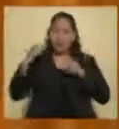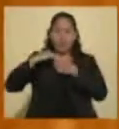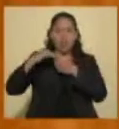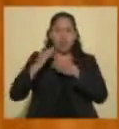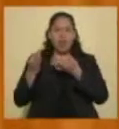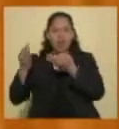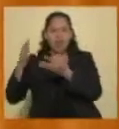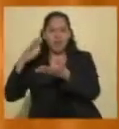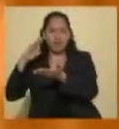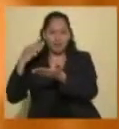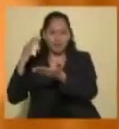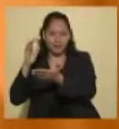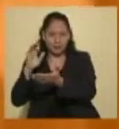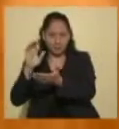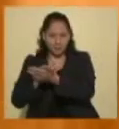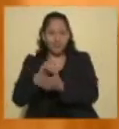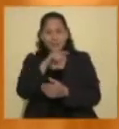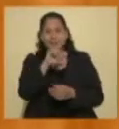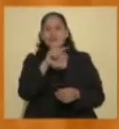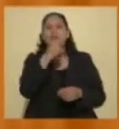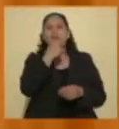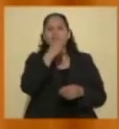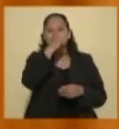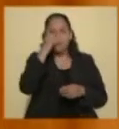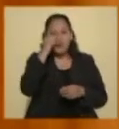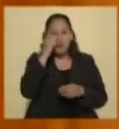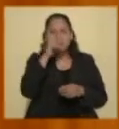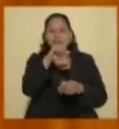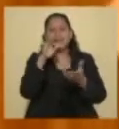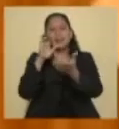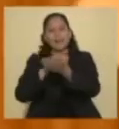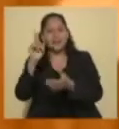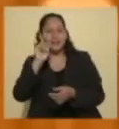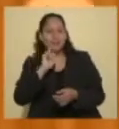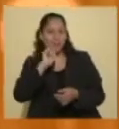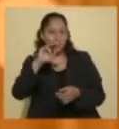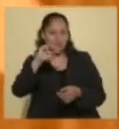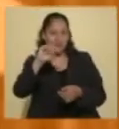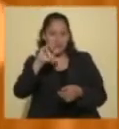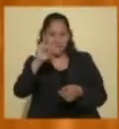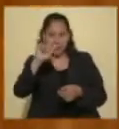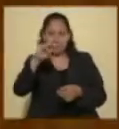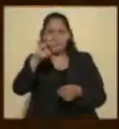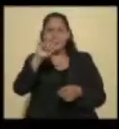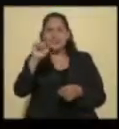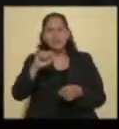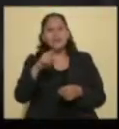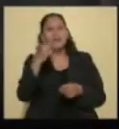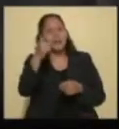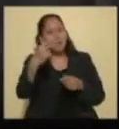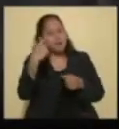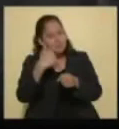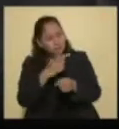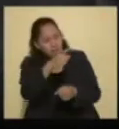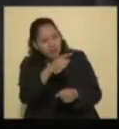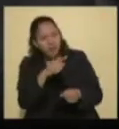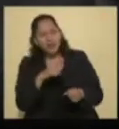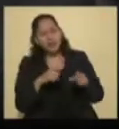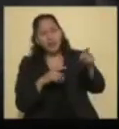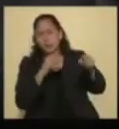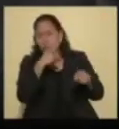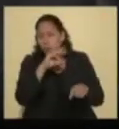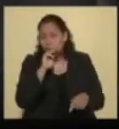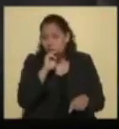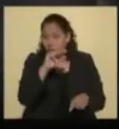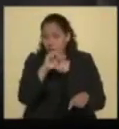Juárez. Entonces, él se dio cuenta que pues yo era Miguel Torruco Márquez, que era el hijo de María